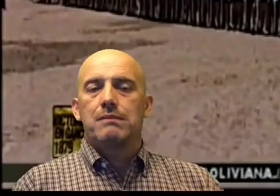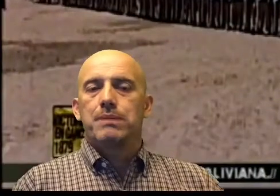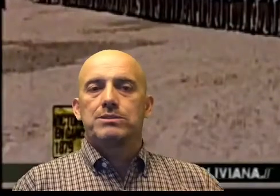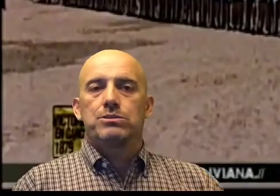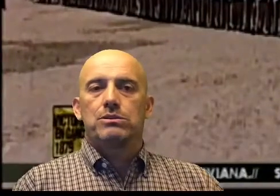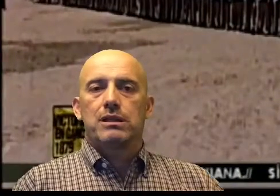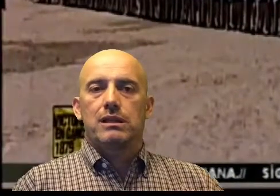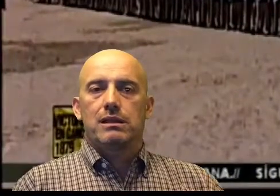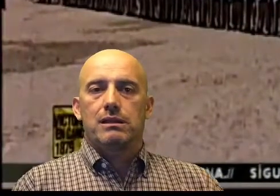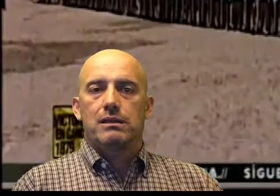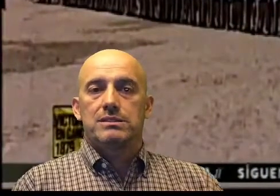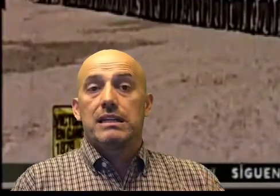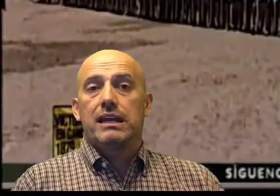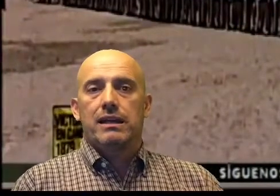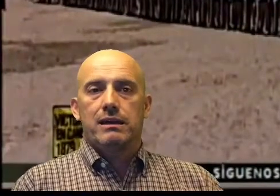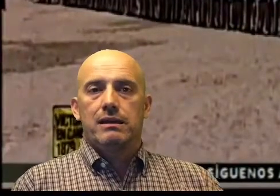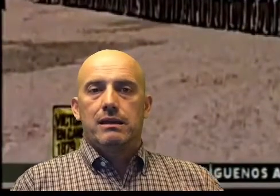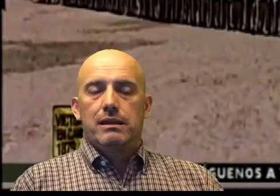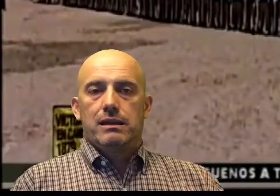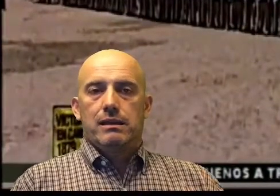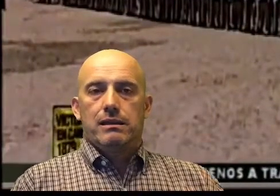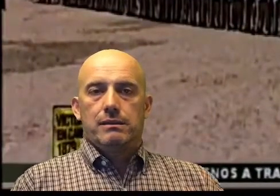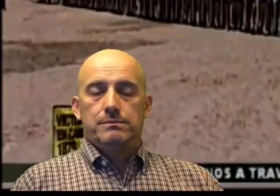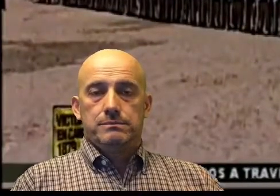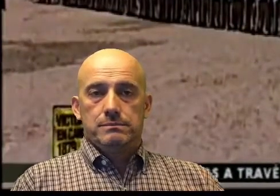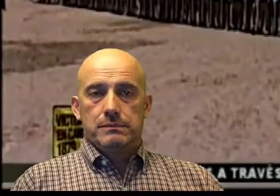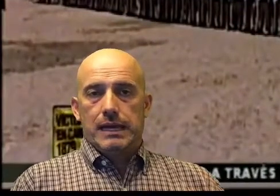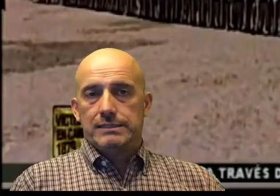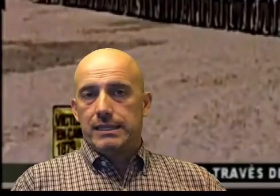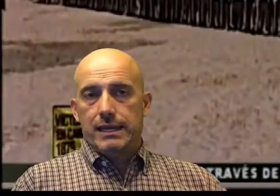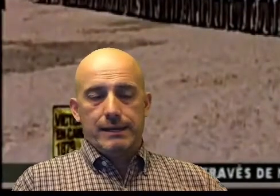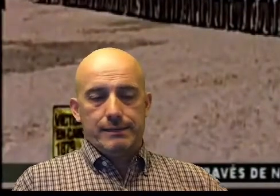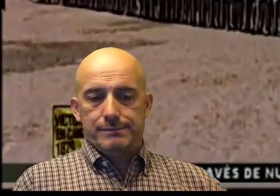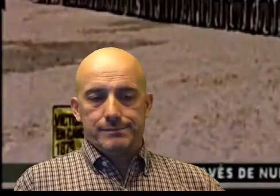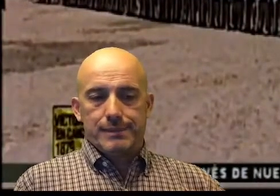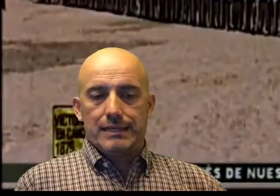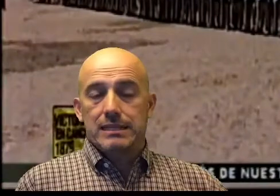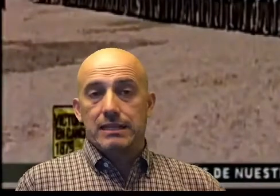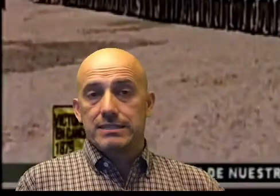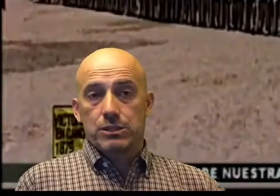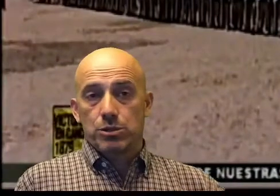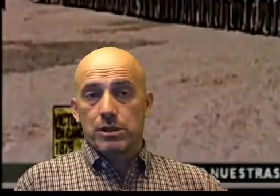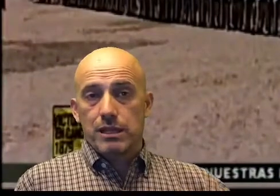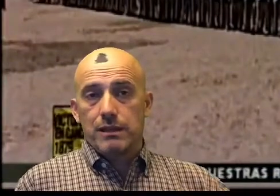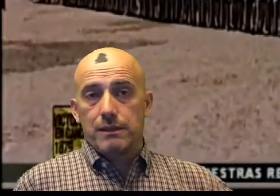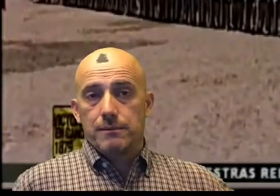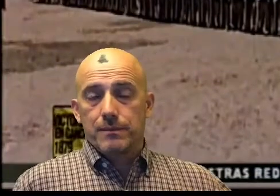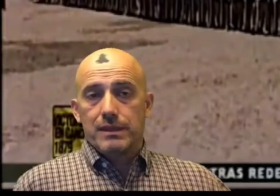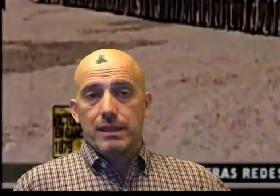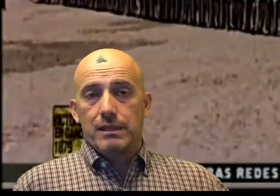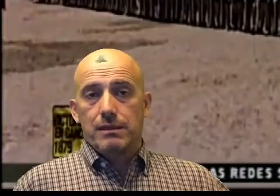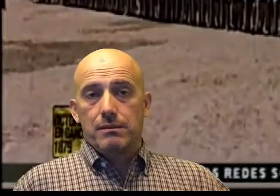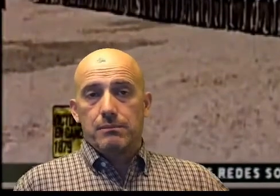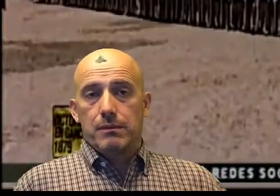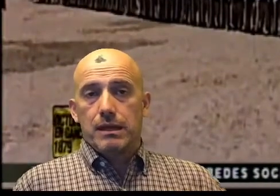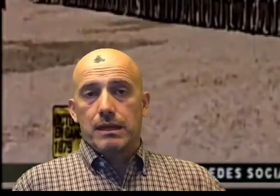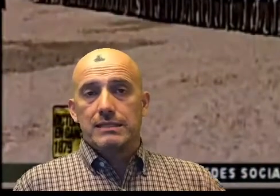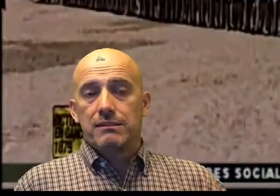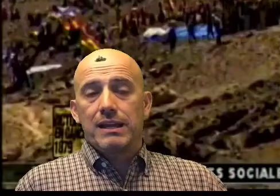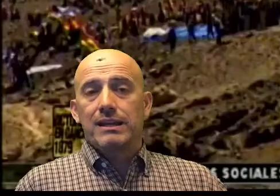invasión de chilena hacia hacia el sector de